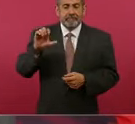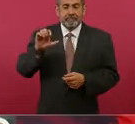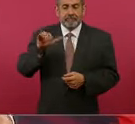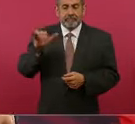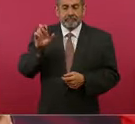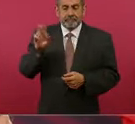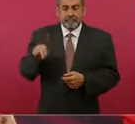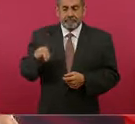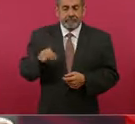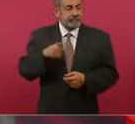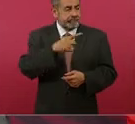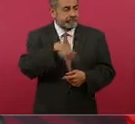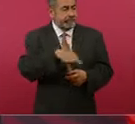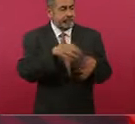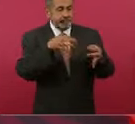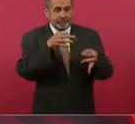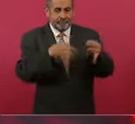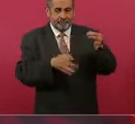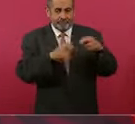los ministros,